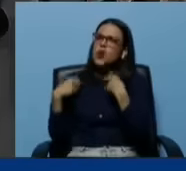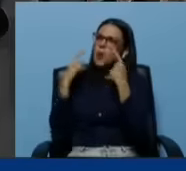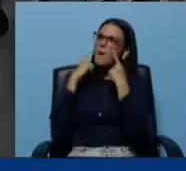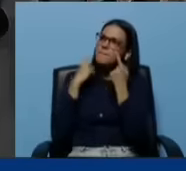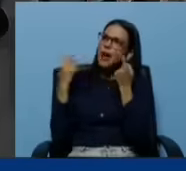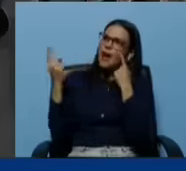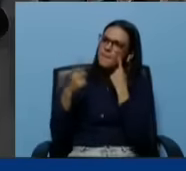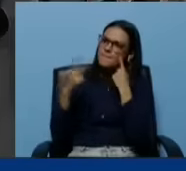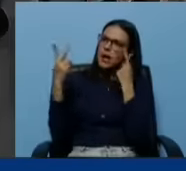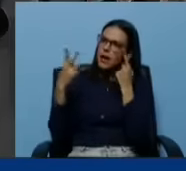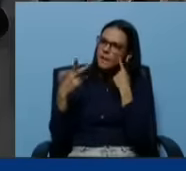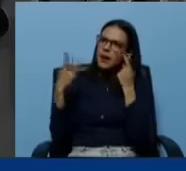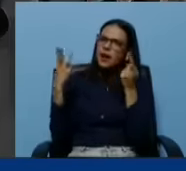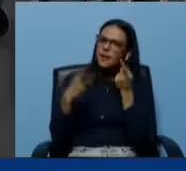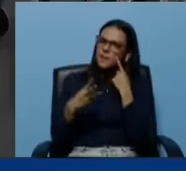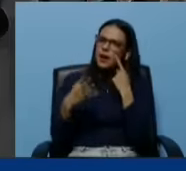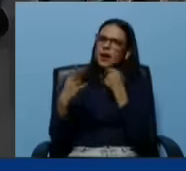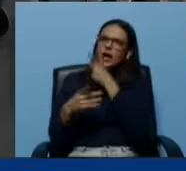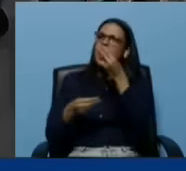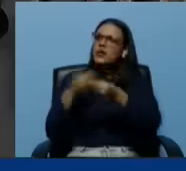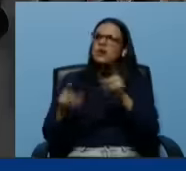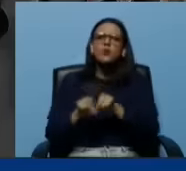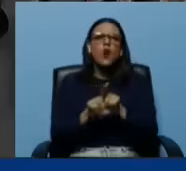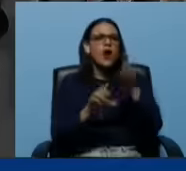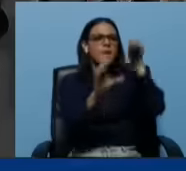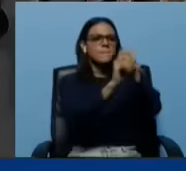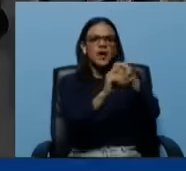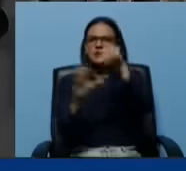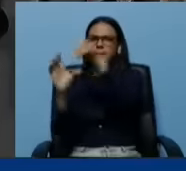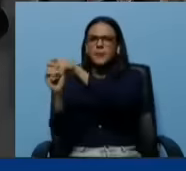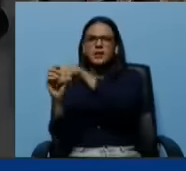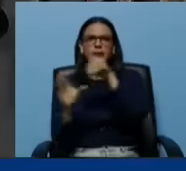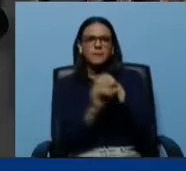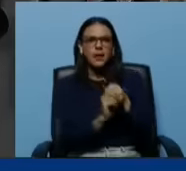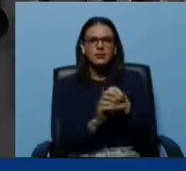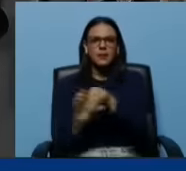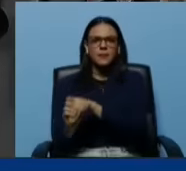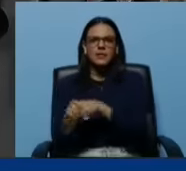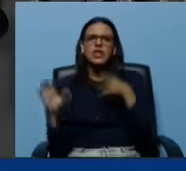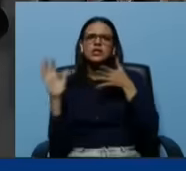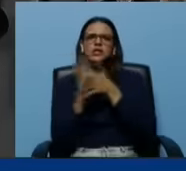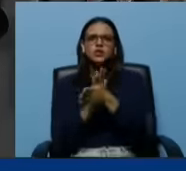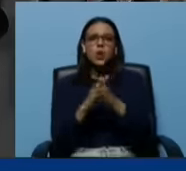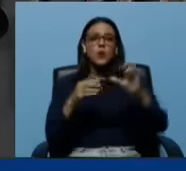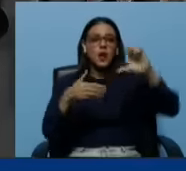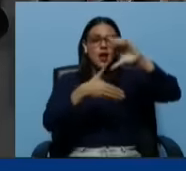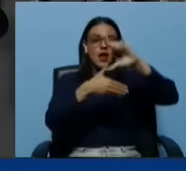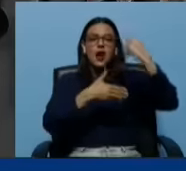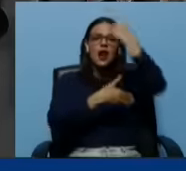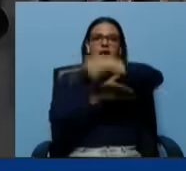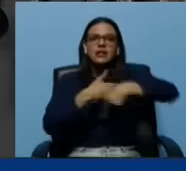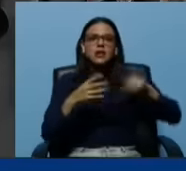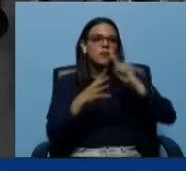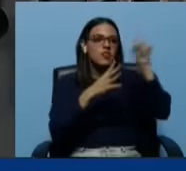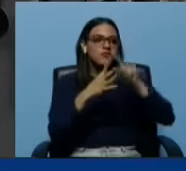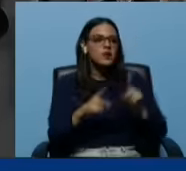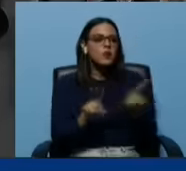han interferido una y otra vez en los asuntos de Latinoamérica y el Caribe,